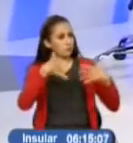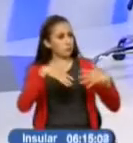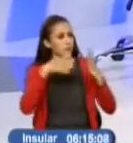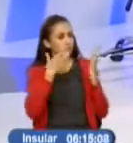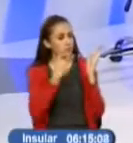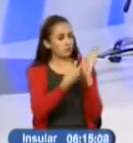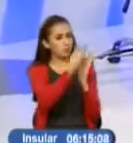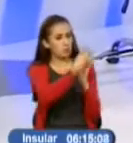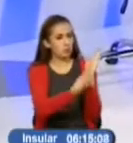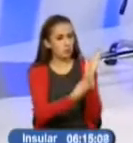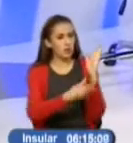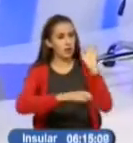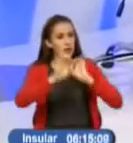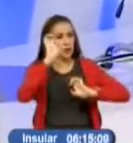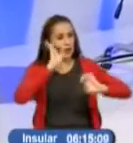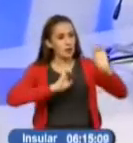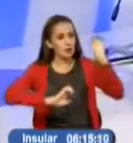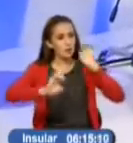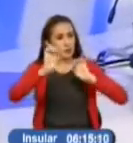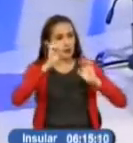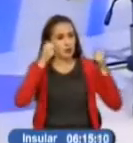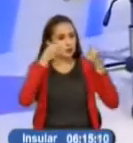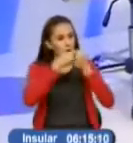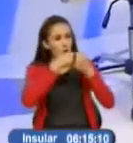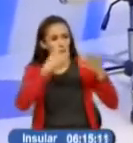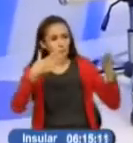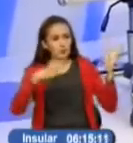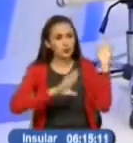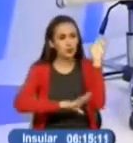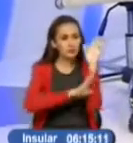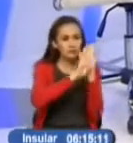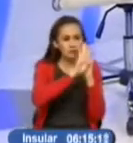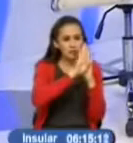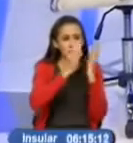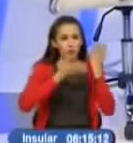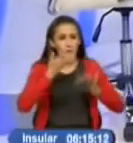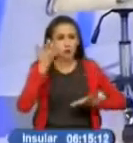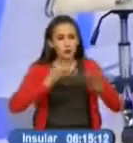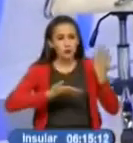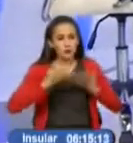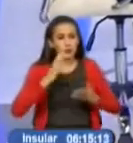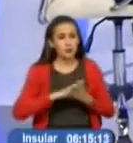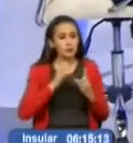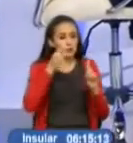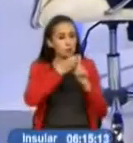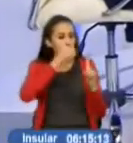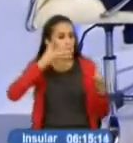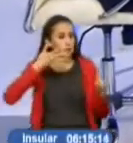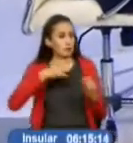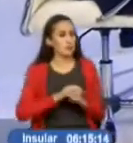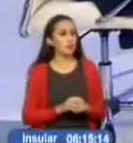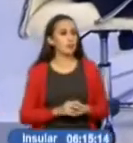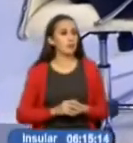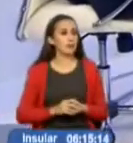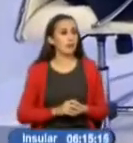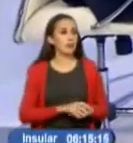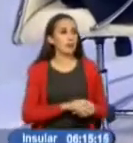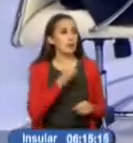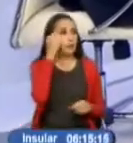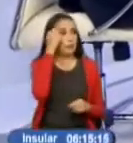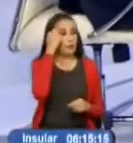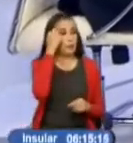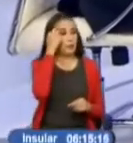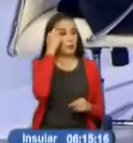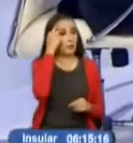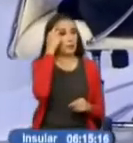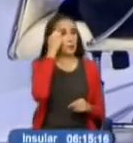una evaluación de las carreras en términos de impacto con el desarrollo del país, de las necesidades con el desarrollo del país? Usted es tan nuevo